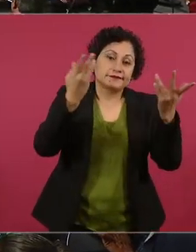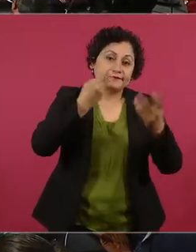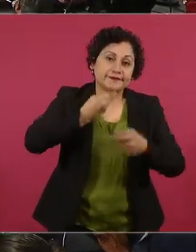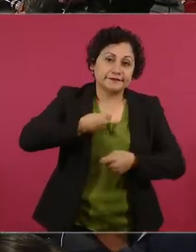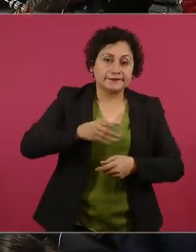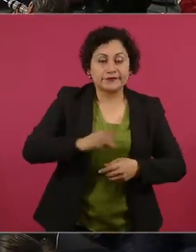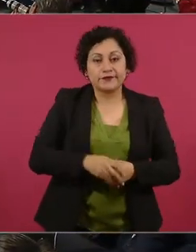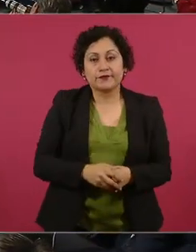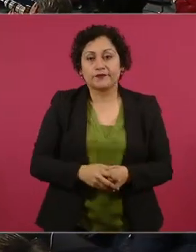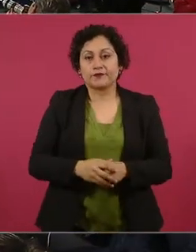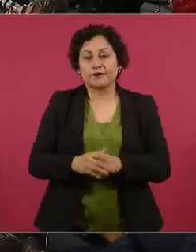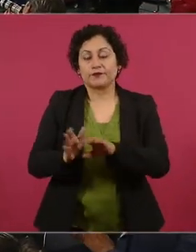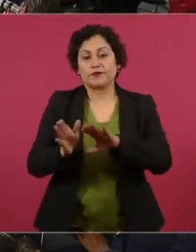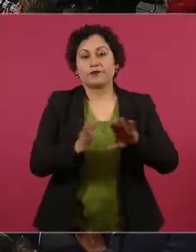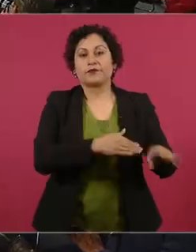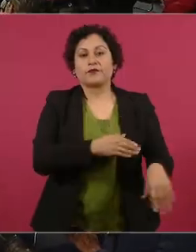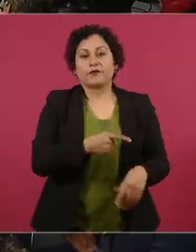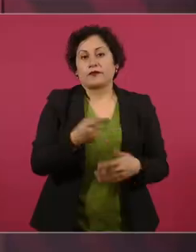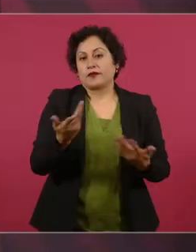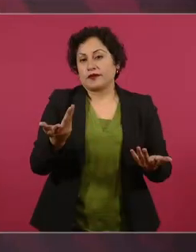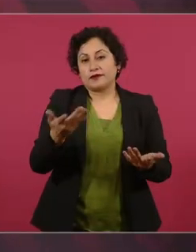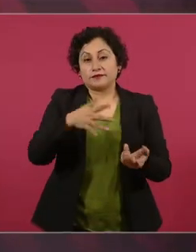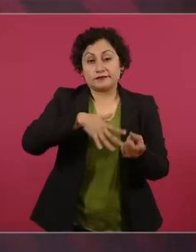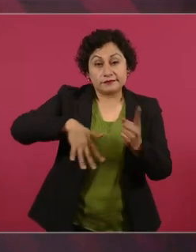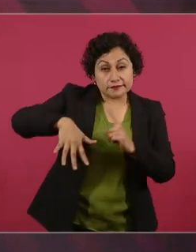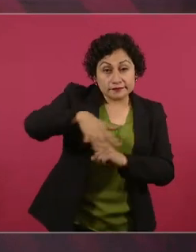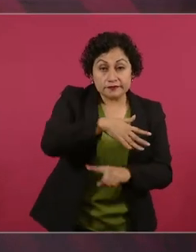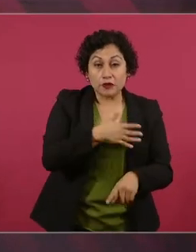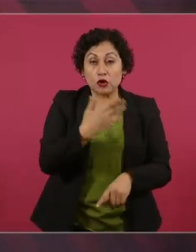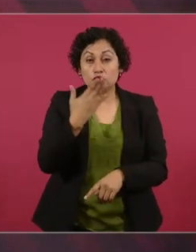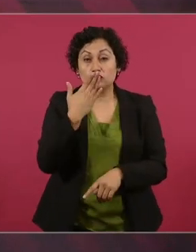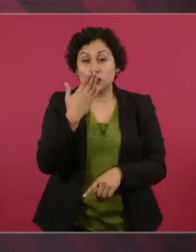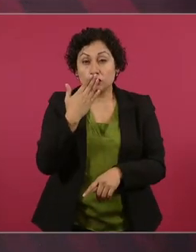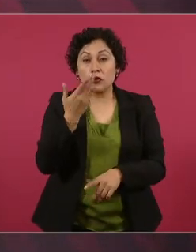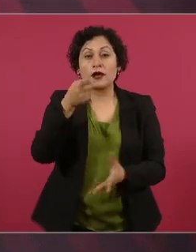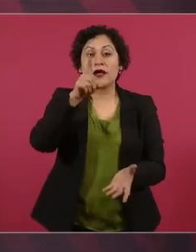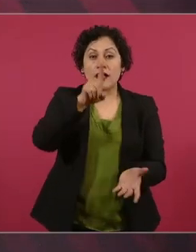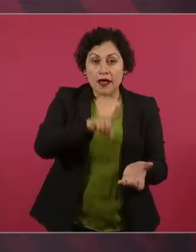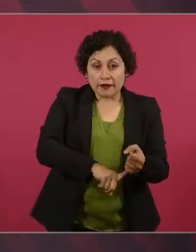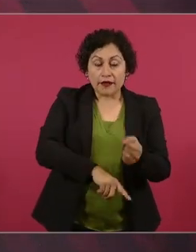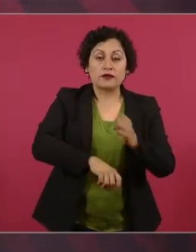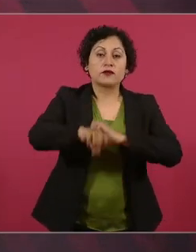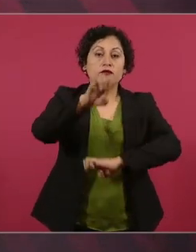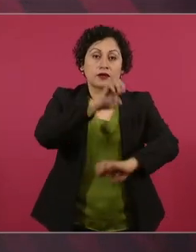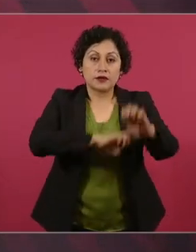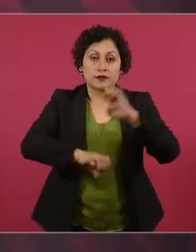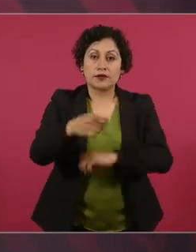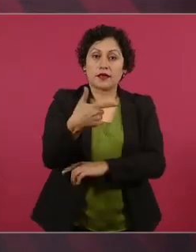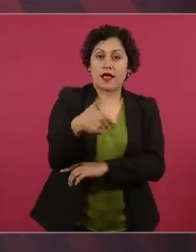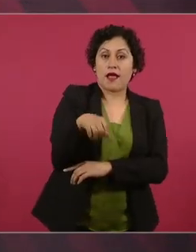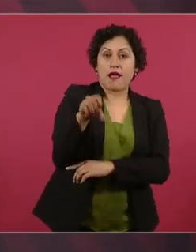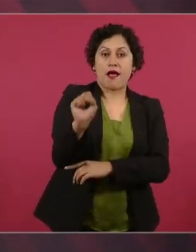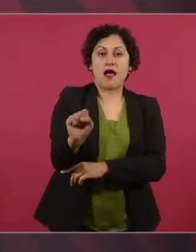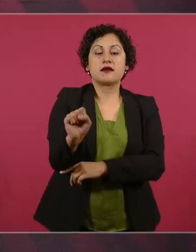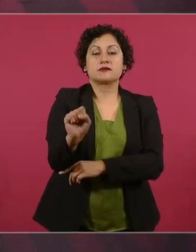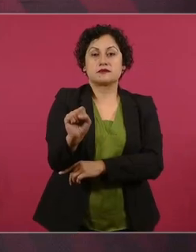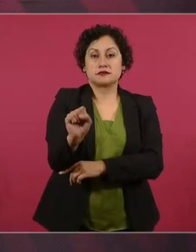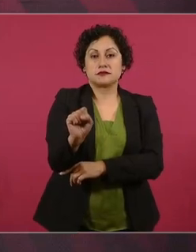tiene todo el desarrollo de las plantas de gas.